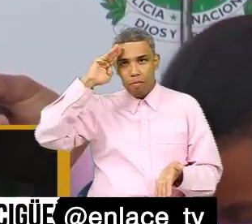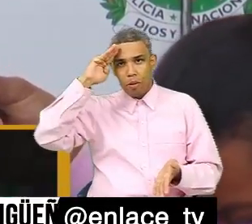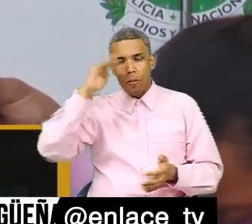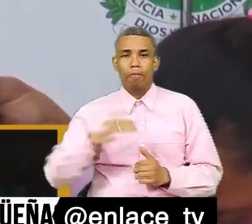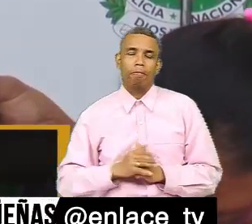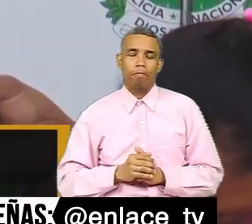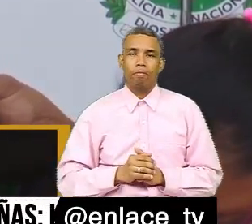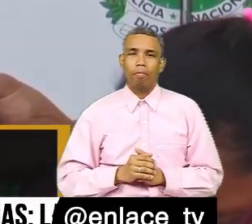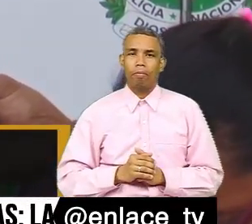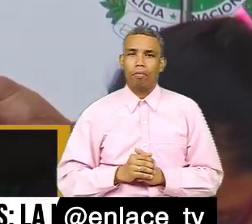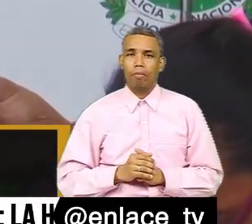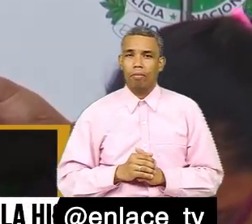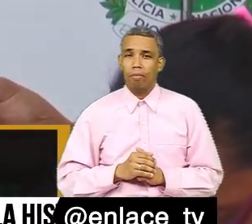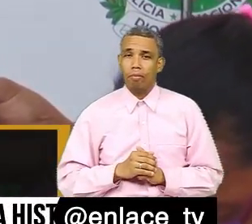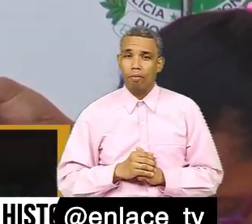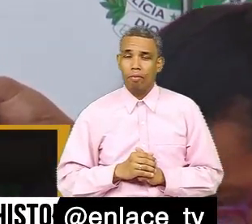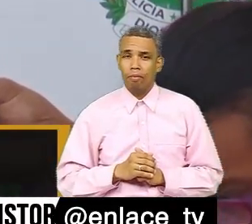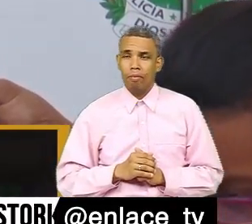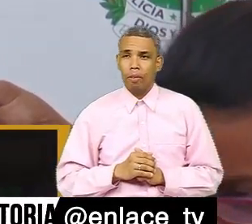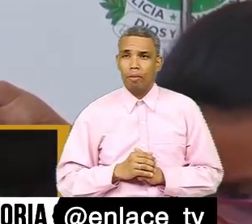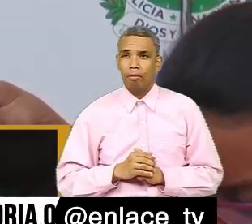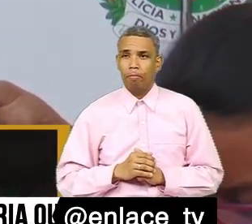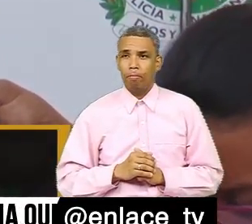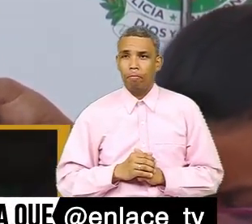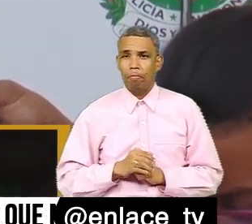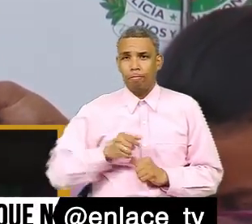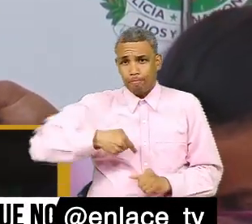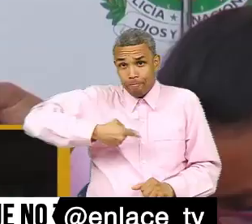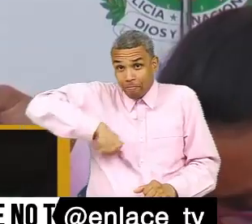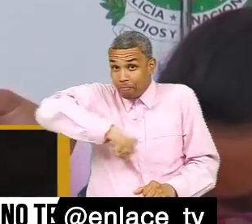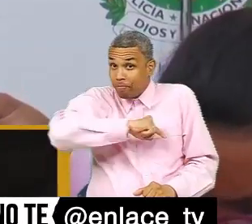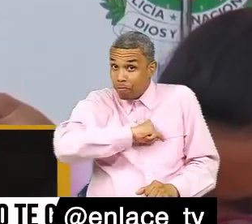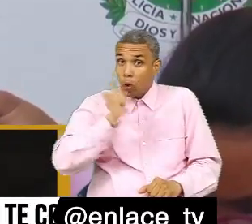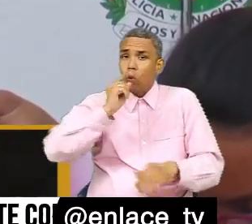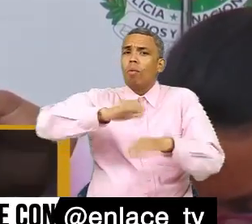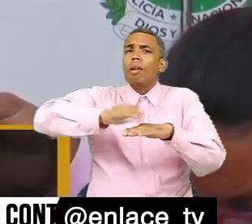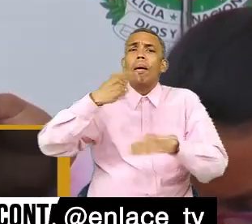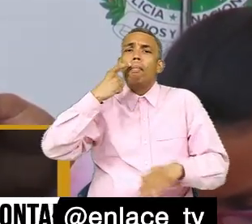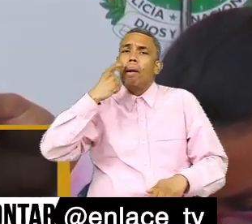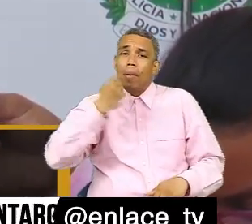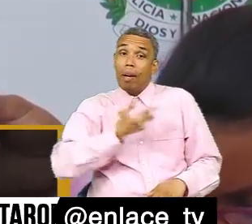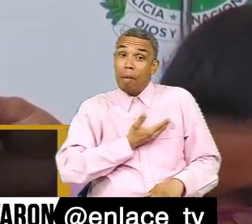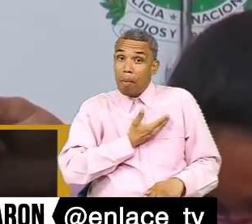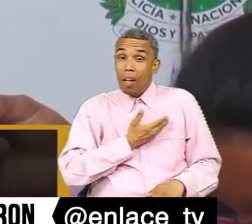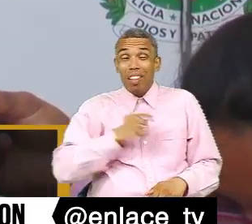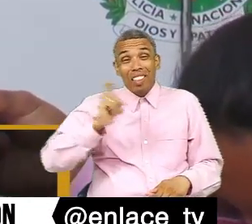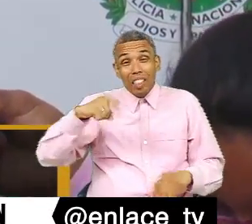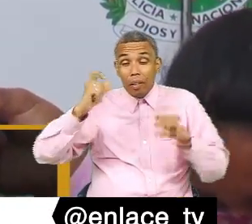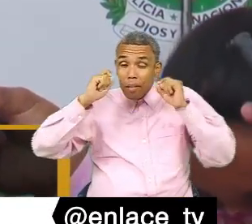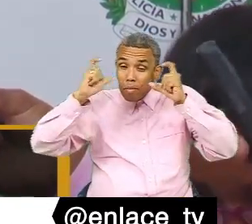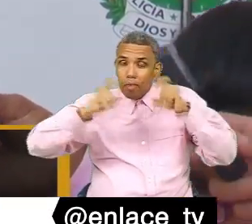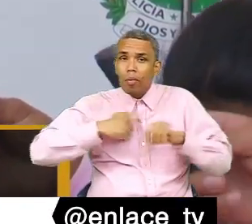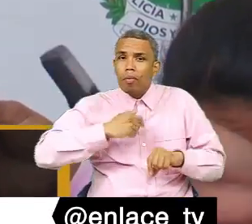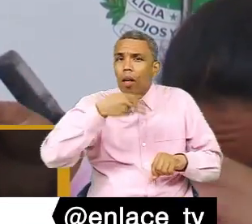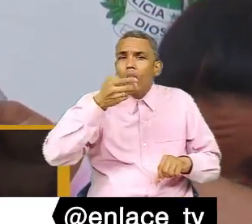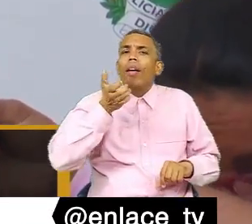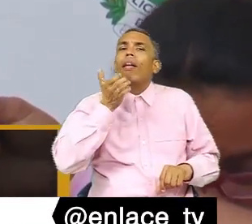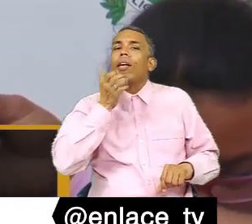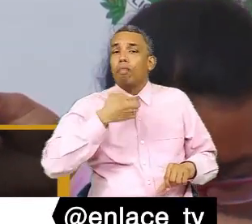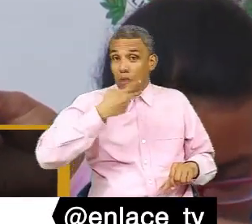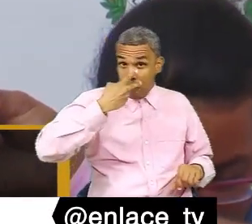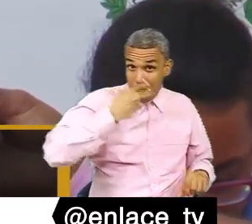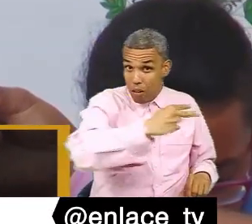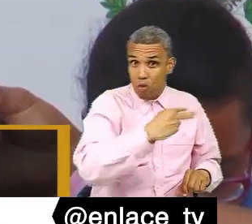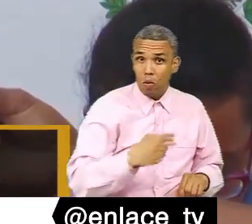válido decir, nosotros como padres de familia debemos estar muy atentos a las manifestaciones de